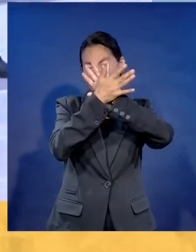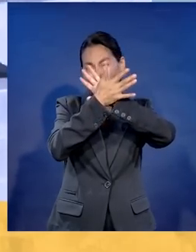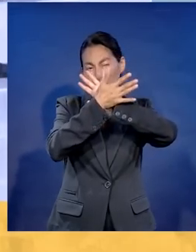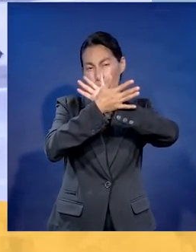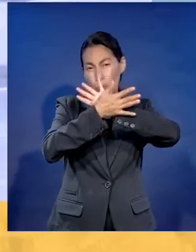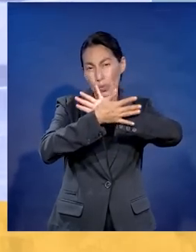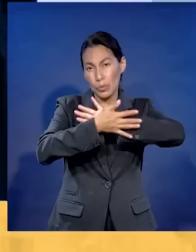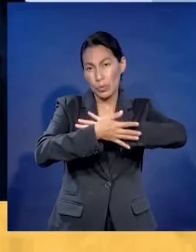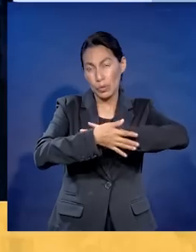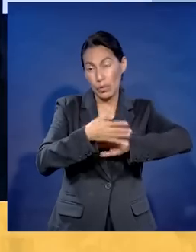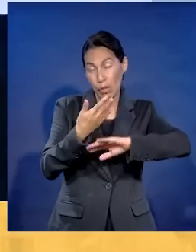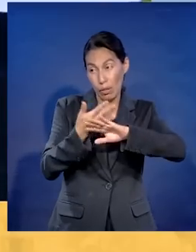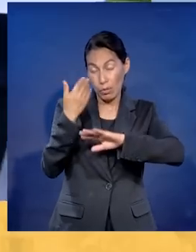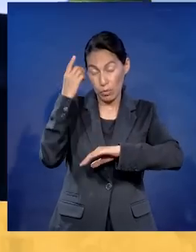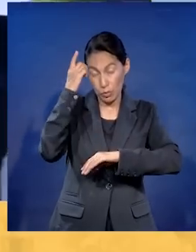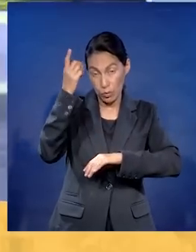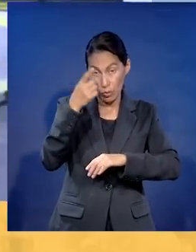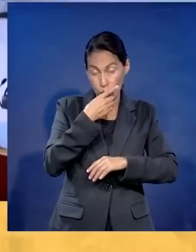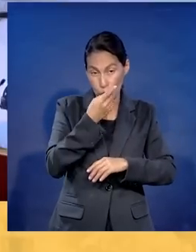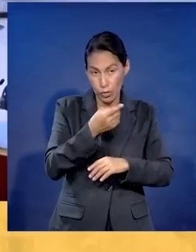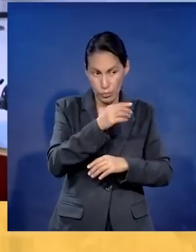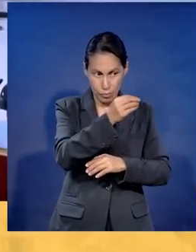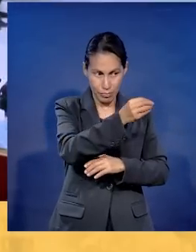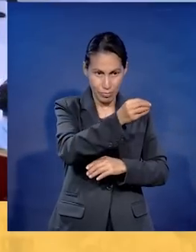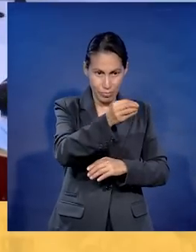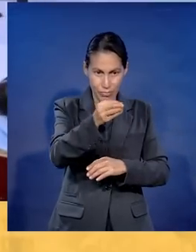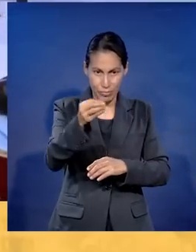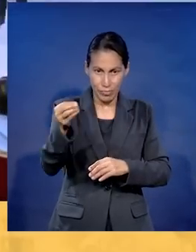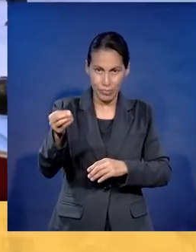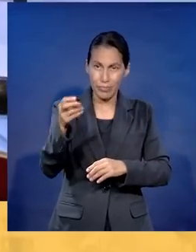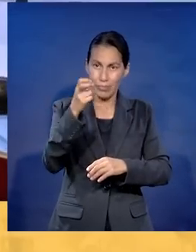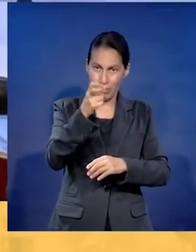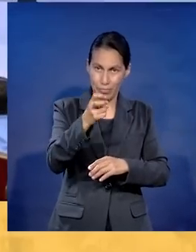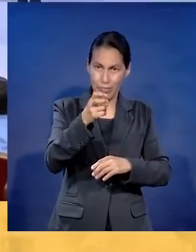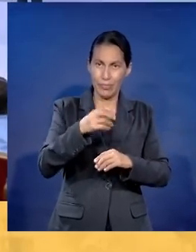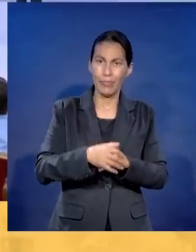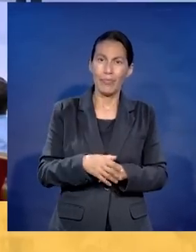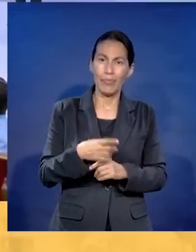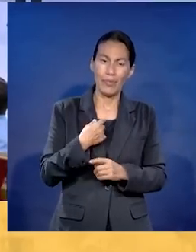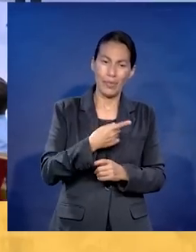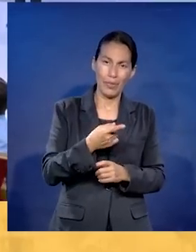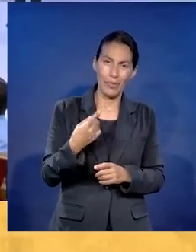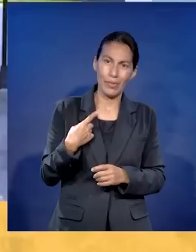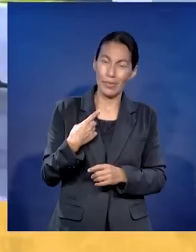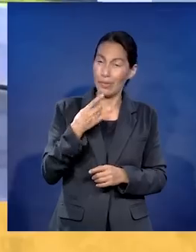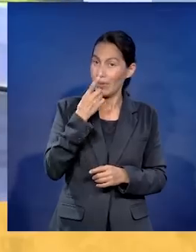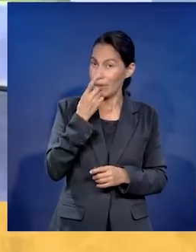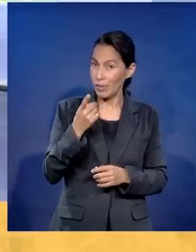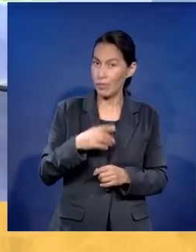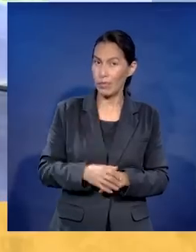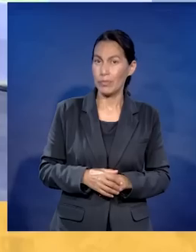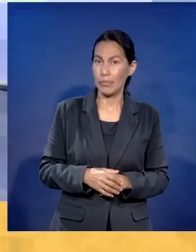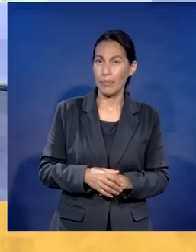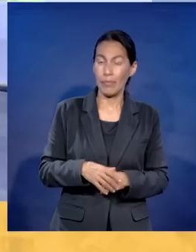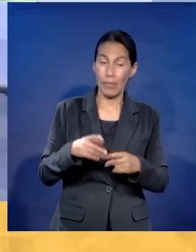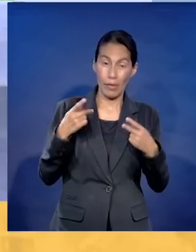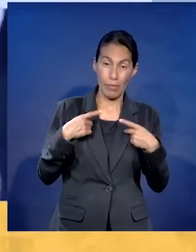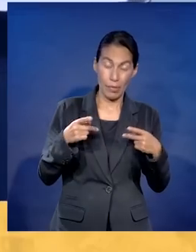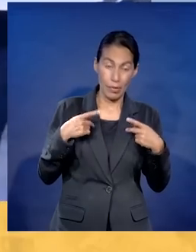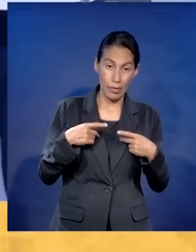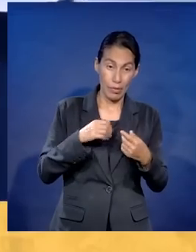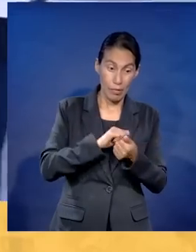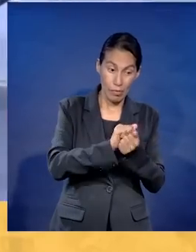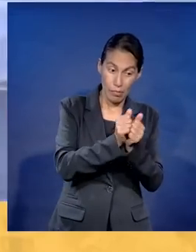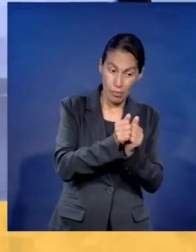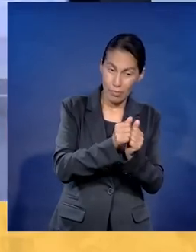como estaba en el plan original de Dios y cuando la mente funciona así entonces decimos que